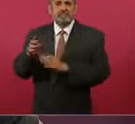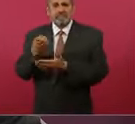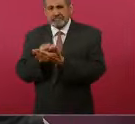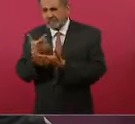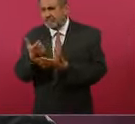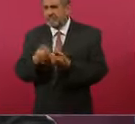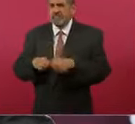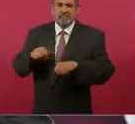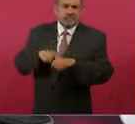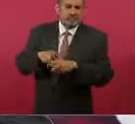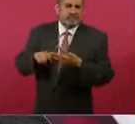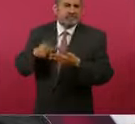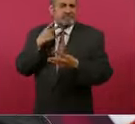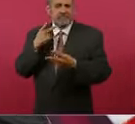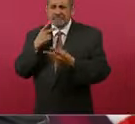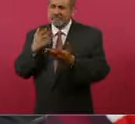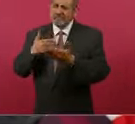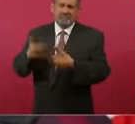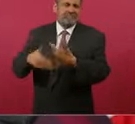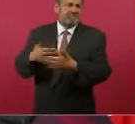económico, social, político.